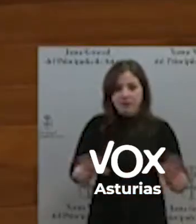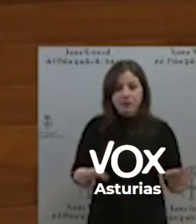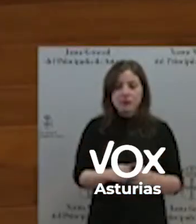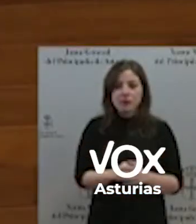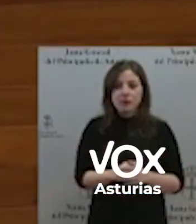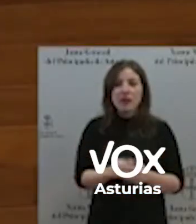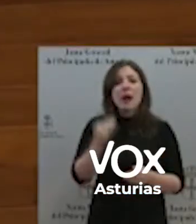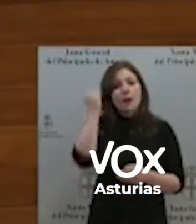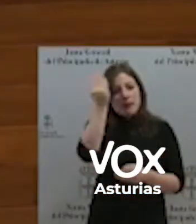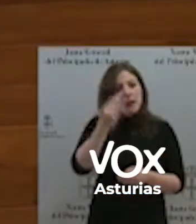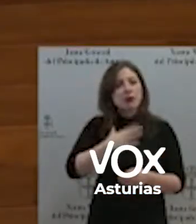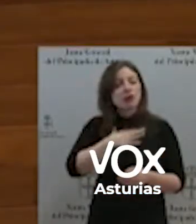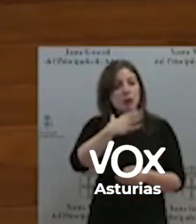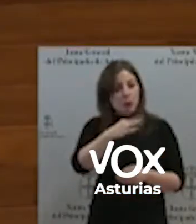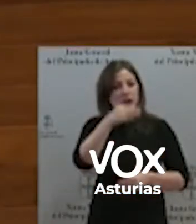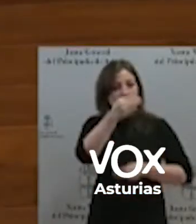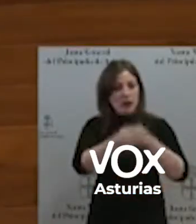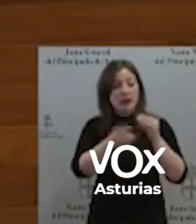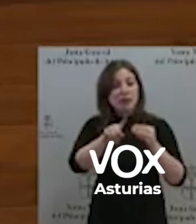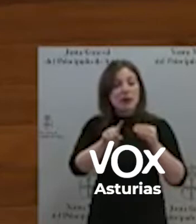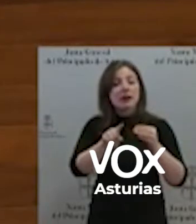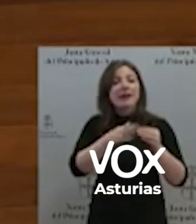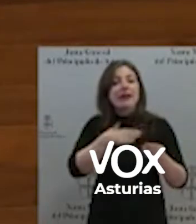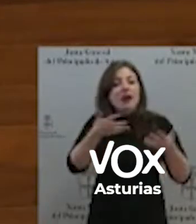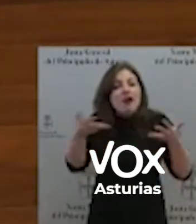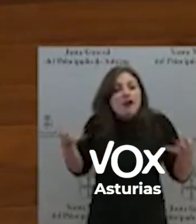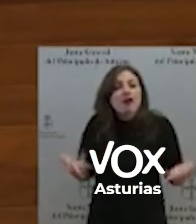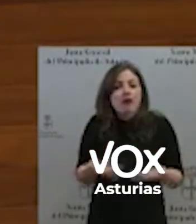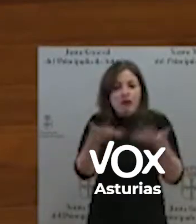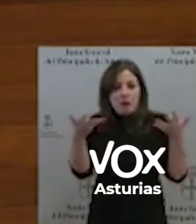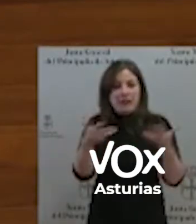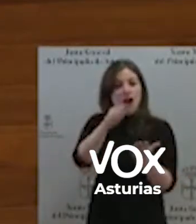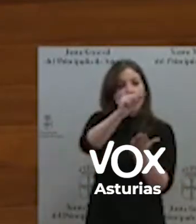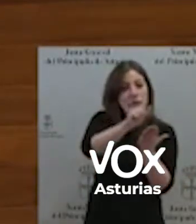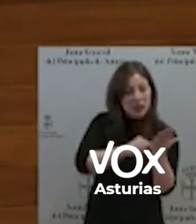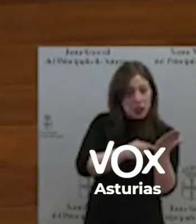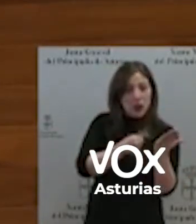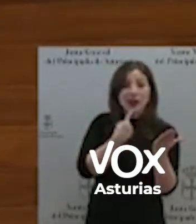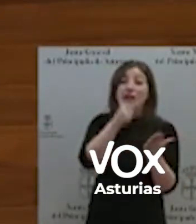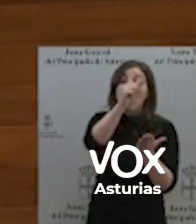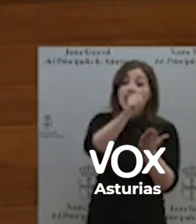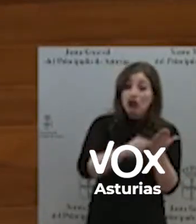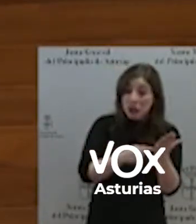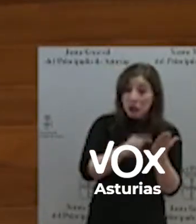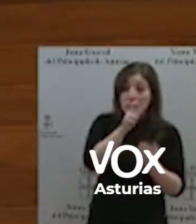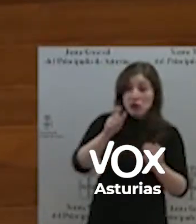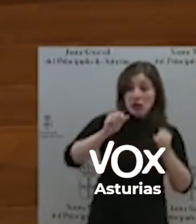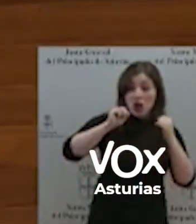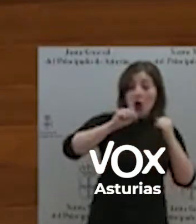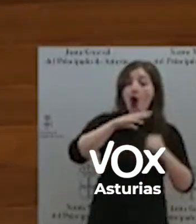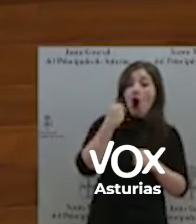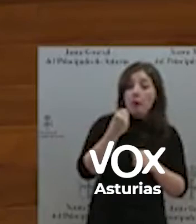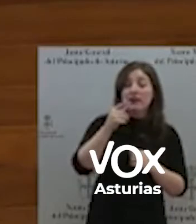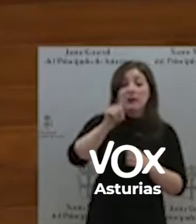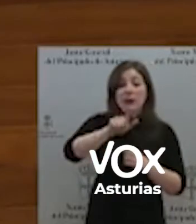buscaron fomentar la contratación, premiando los contratos tanto de jóvenes como de mayores de 52 años, les proponemos trasladar este tipo